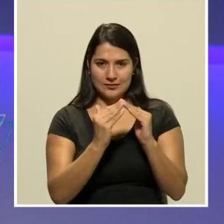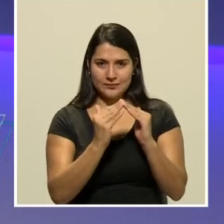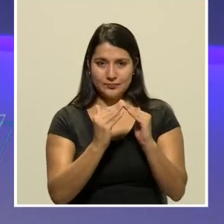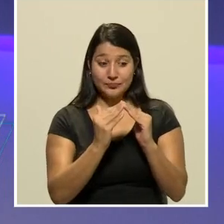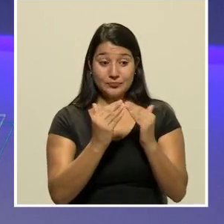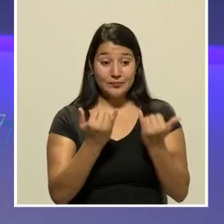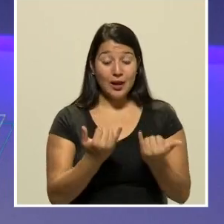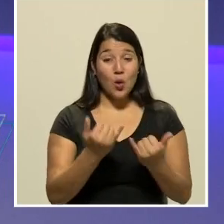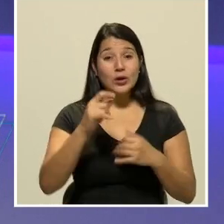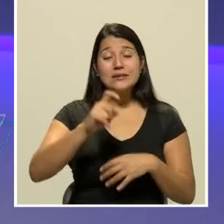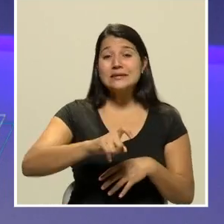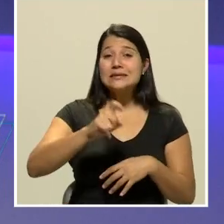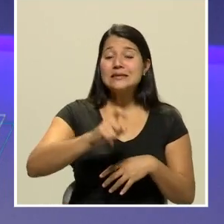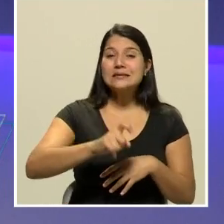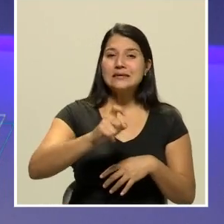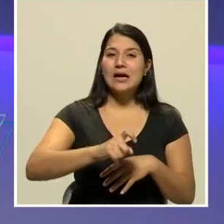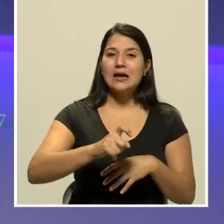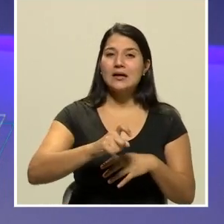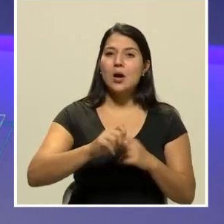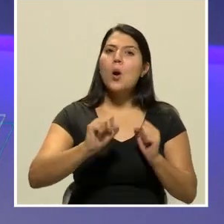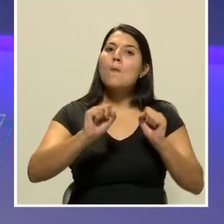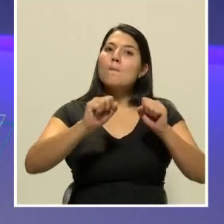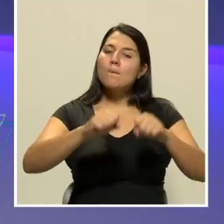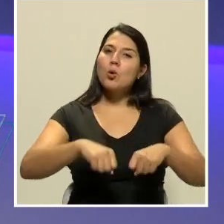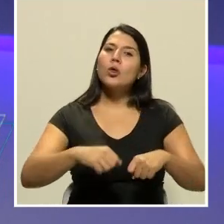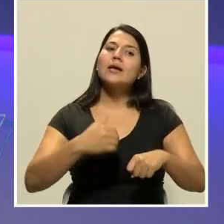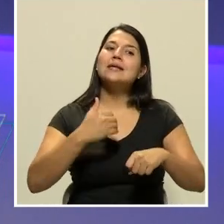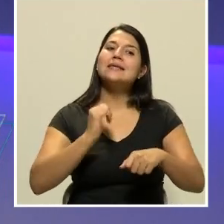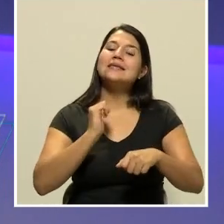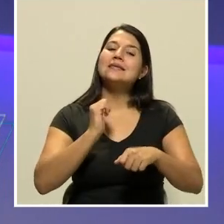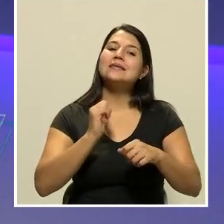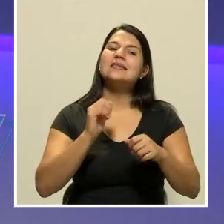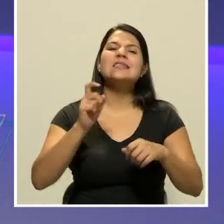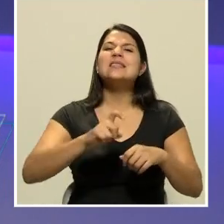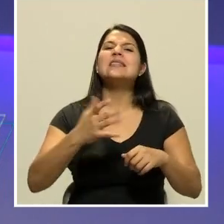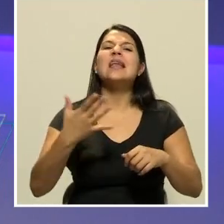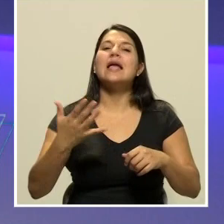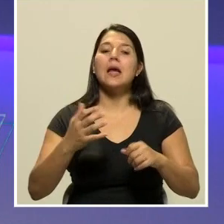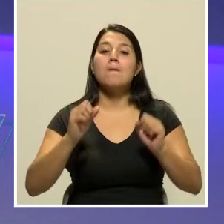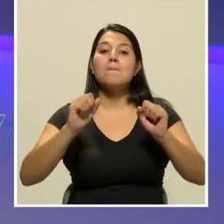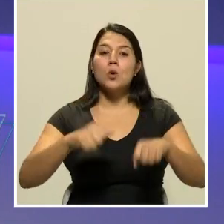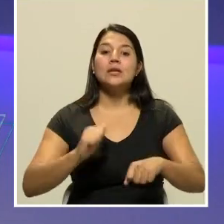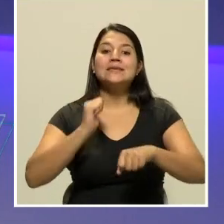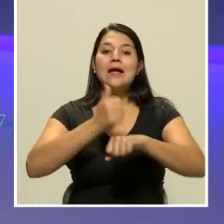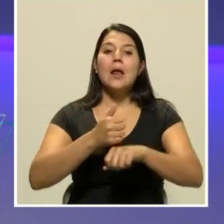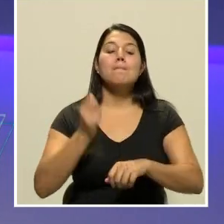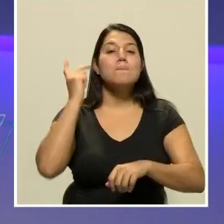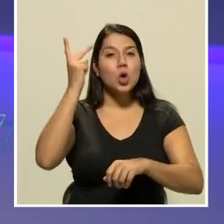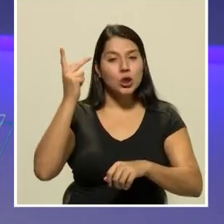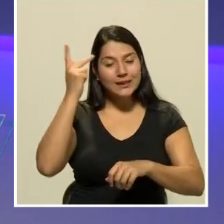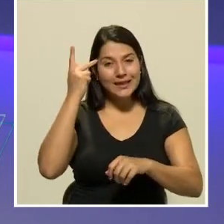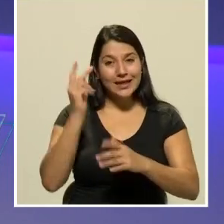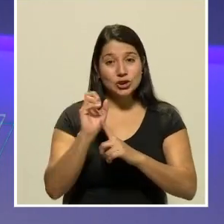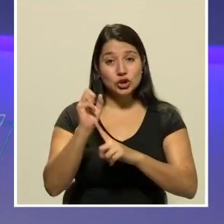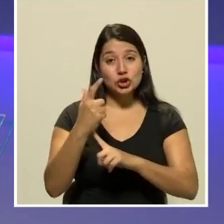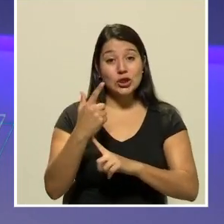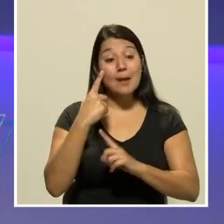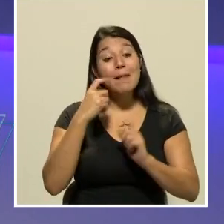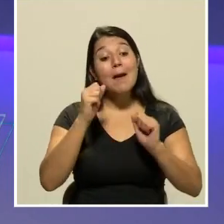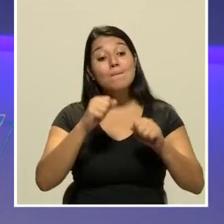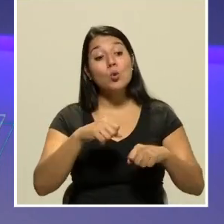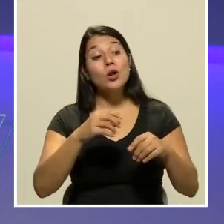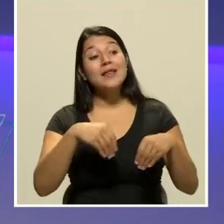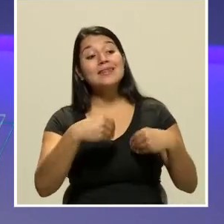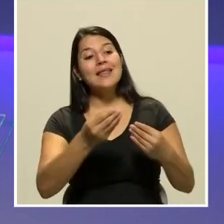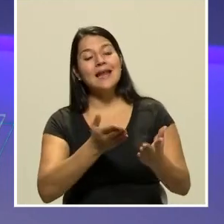que necesitarían una política social que les diera acceso a Internet, y que para eso estaba